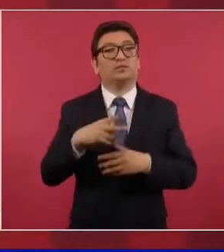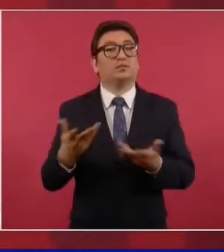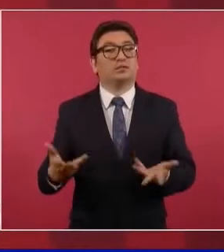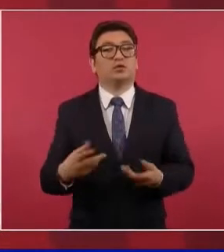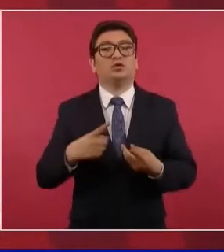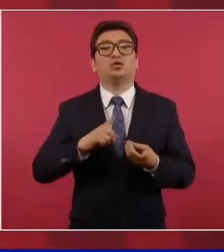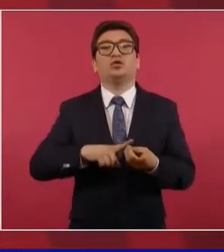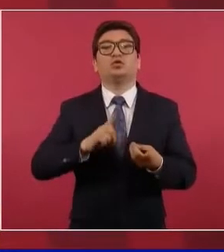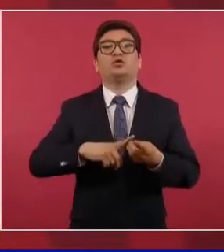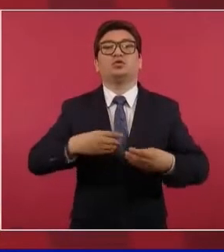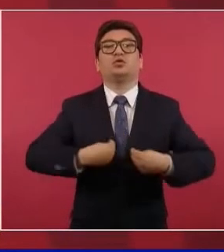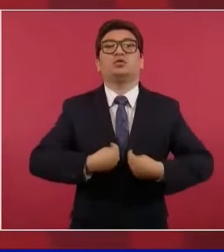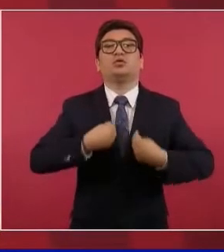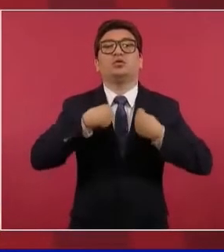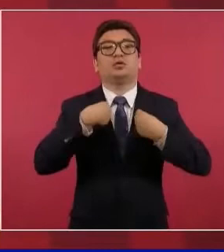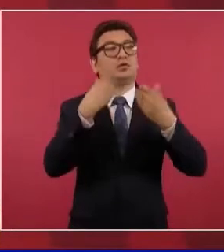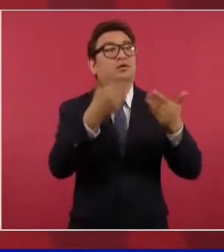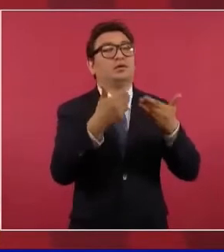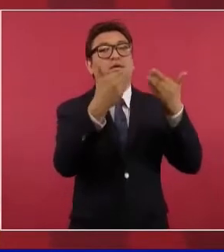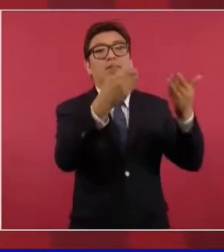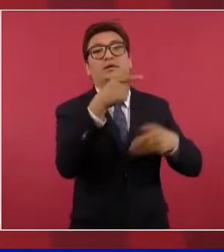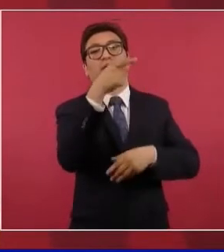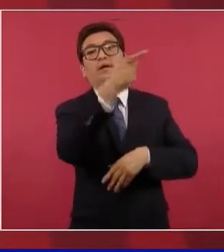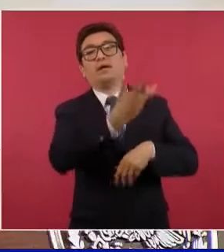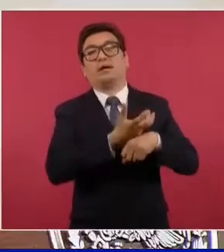que viven en Estados Unidos,